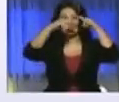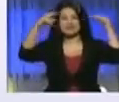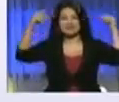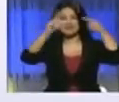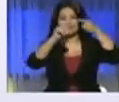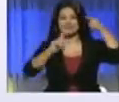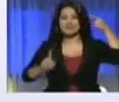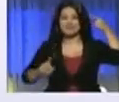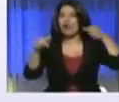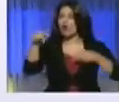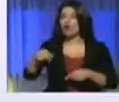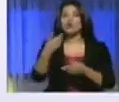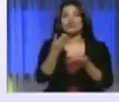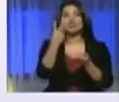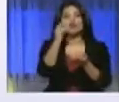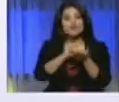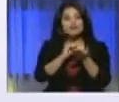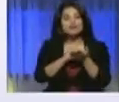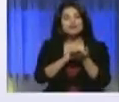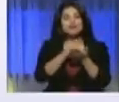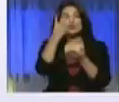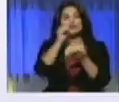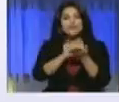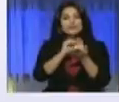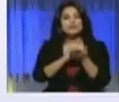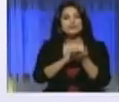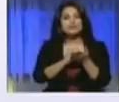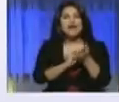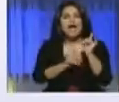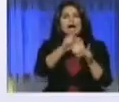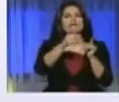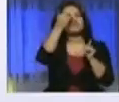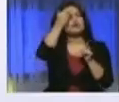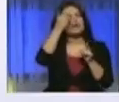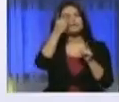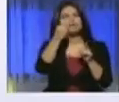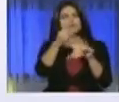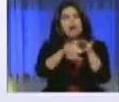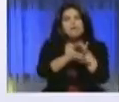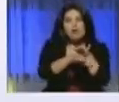Hoy hubo dos ataques. A veces pasa, mira, por debajo.